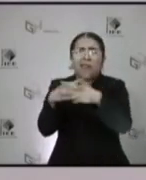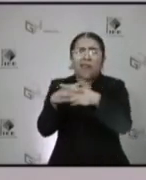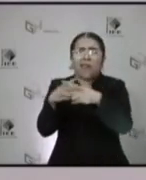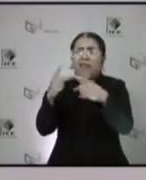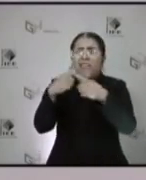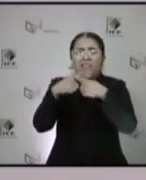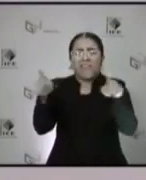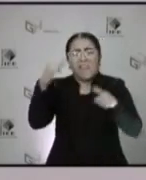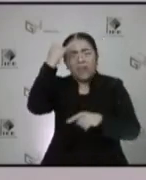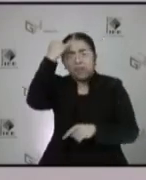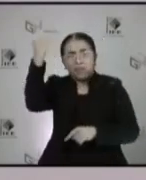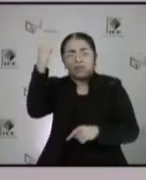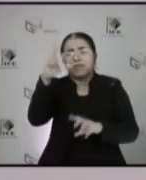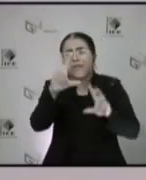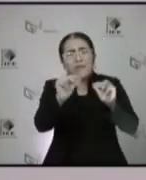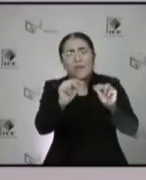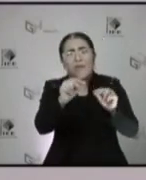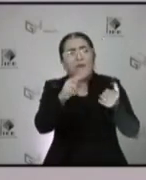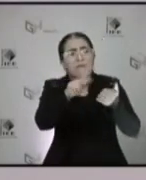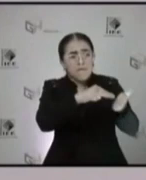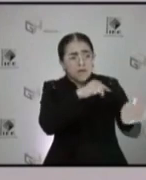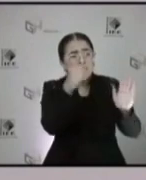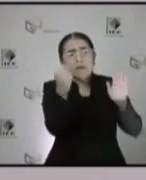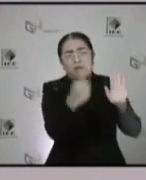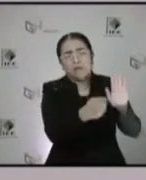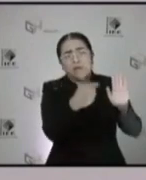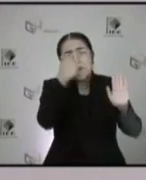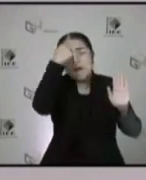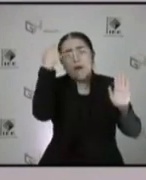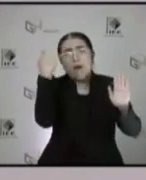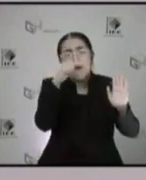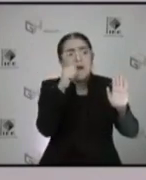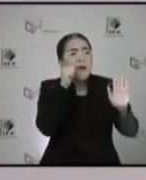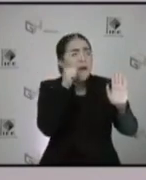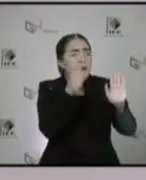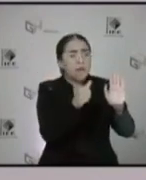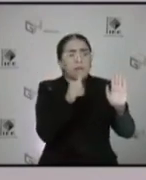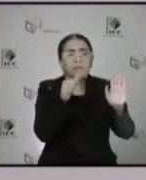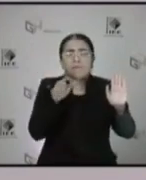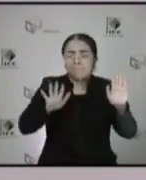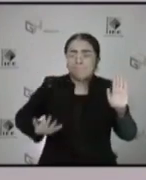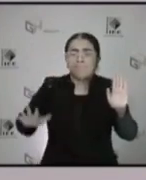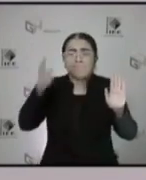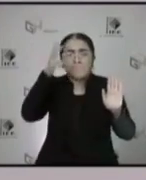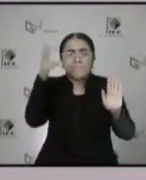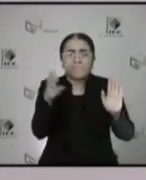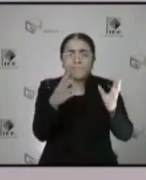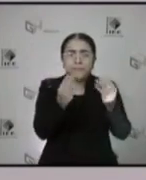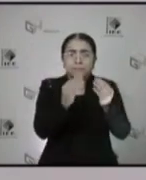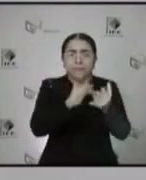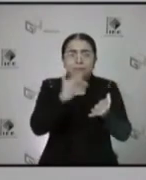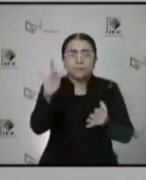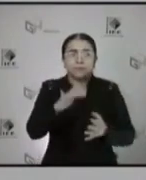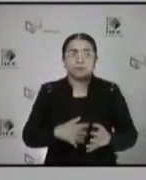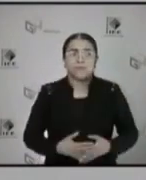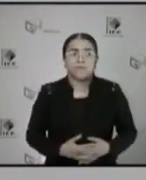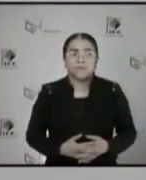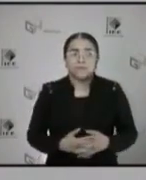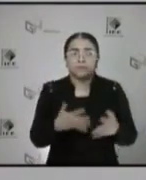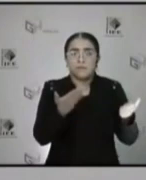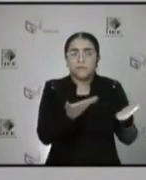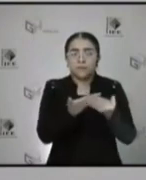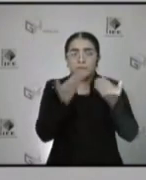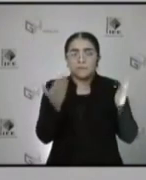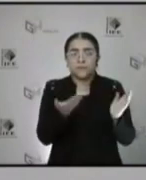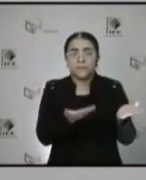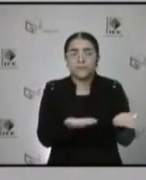diferencias, firmen el decálogo para que atendamos al pueblo de Hidalgo. Muchas gracias. Gracias, candidato. Es turno el